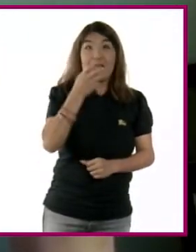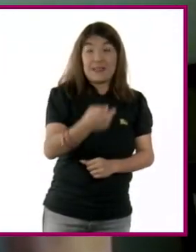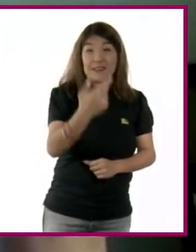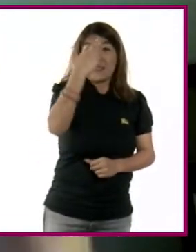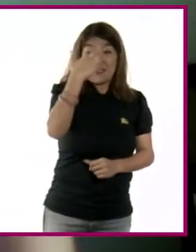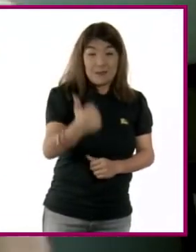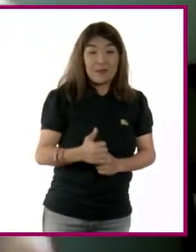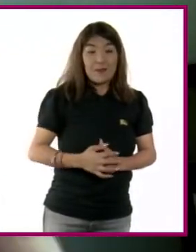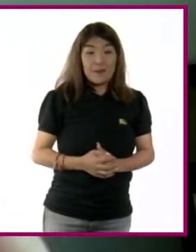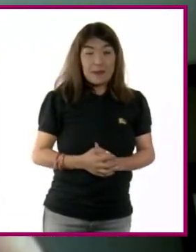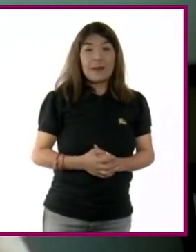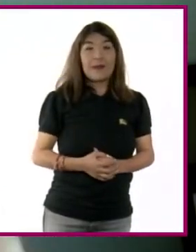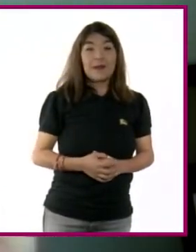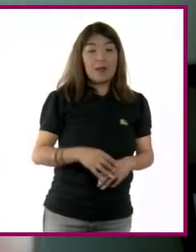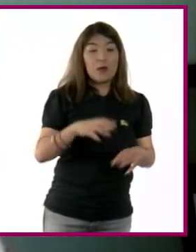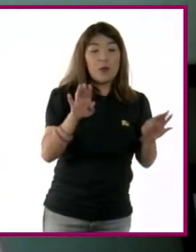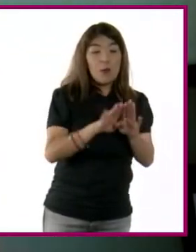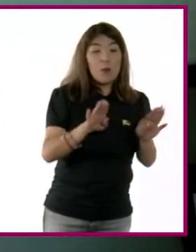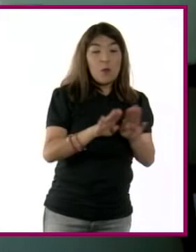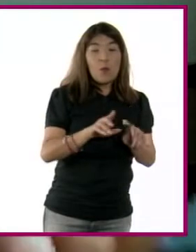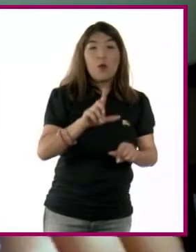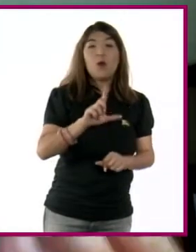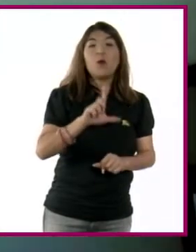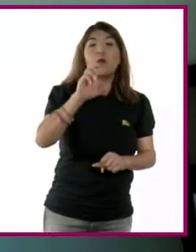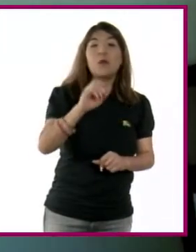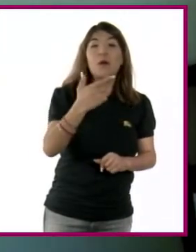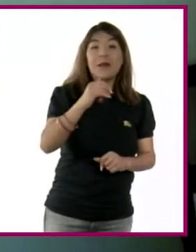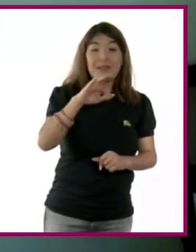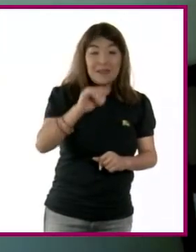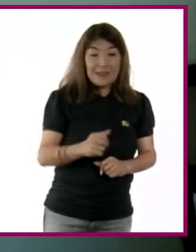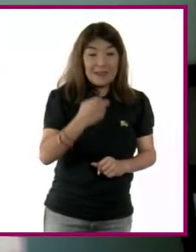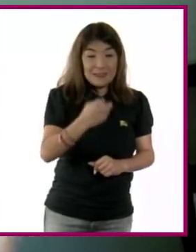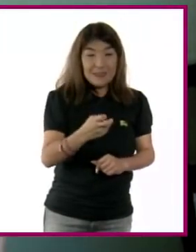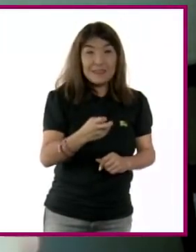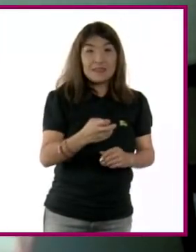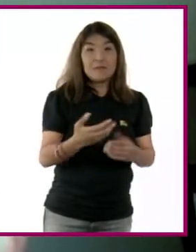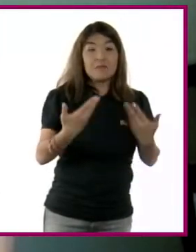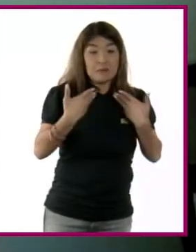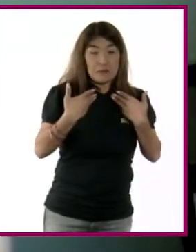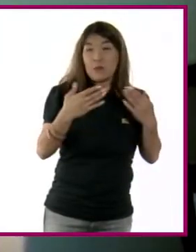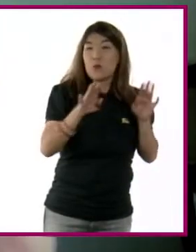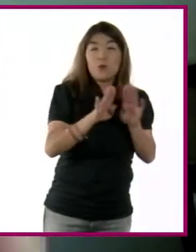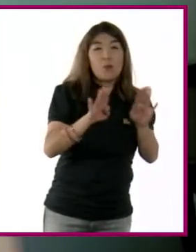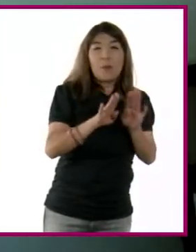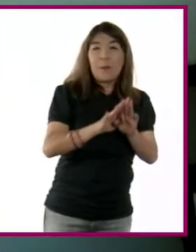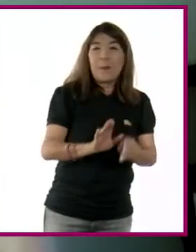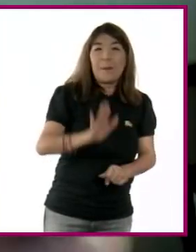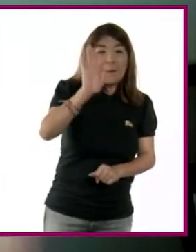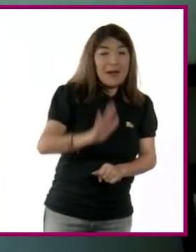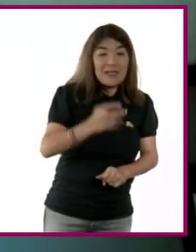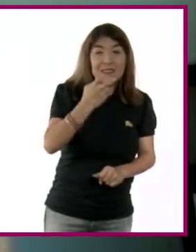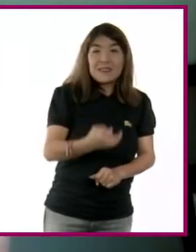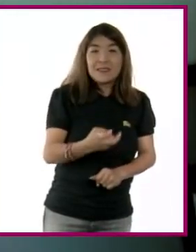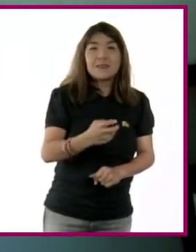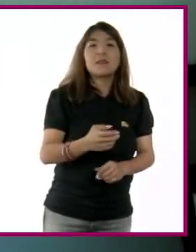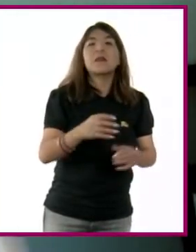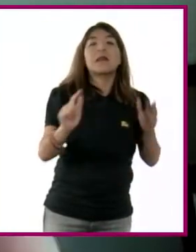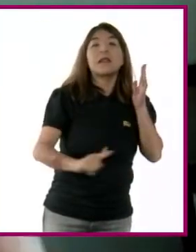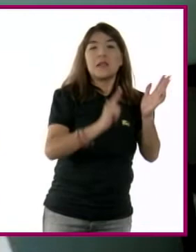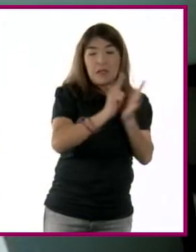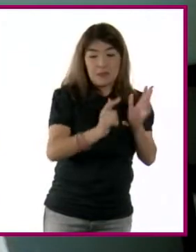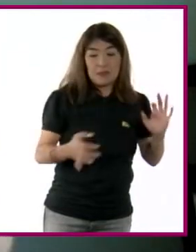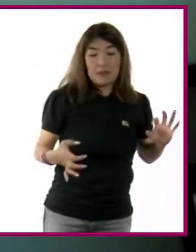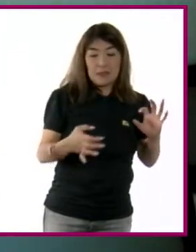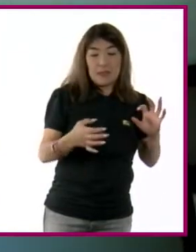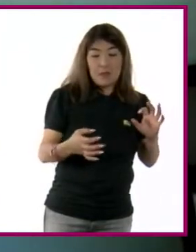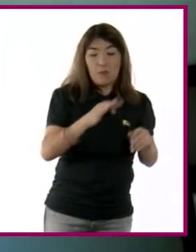en la medida en la que la lógica nos permite construir el discurso de una manera similar, las leyes van a ser mucho más aplicables a todos.